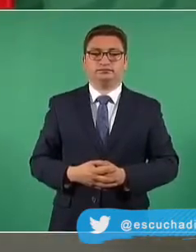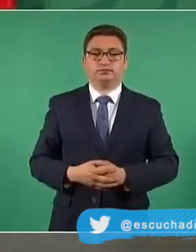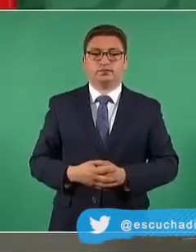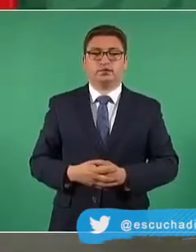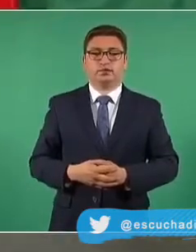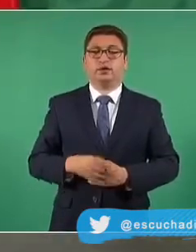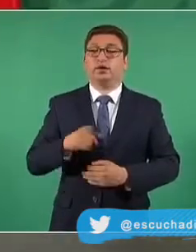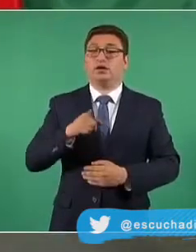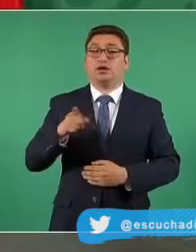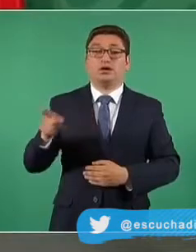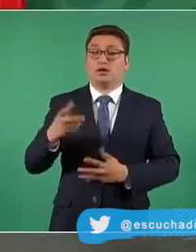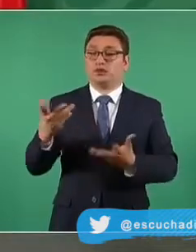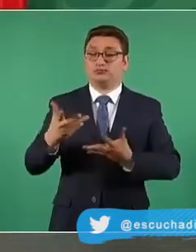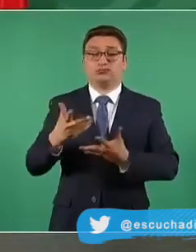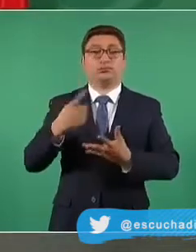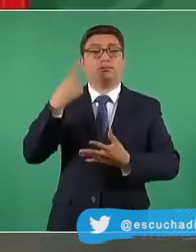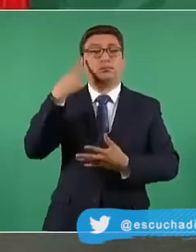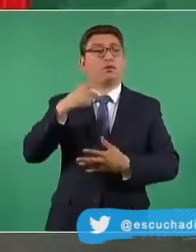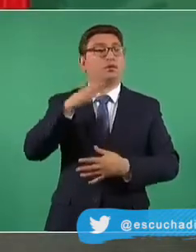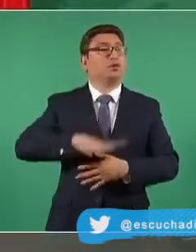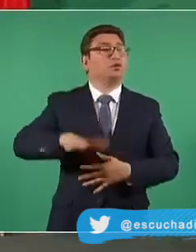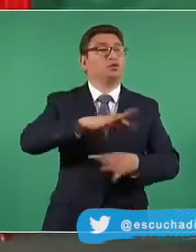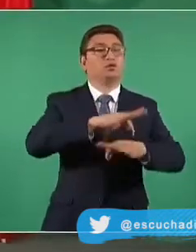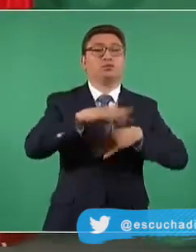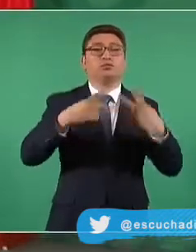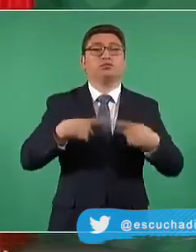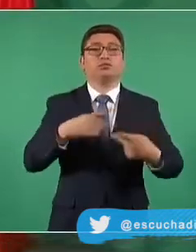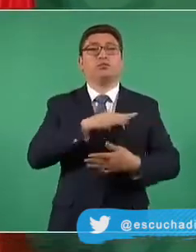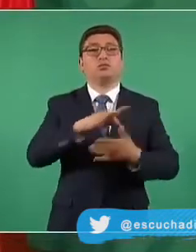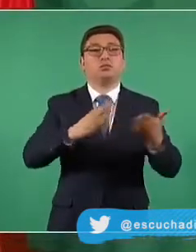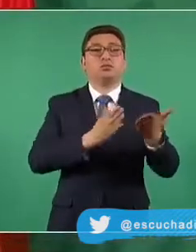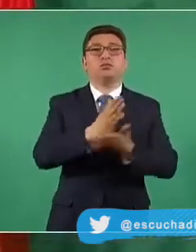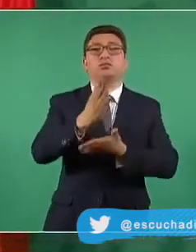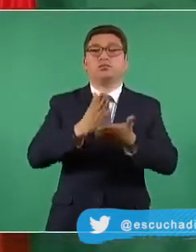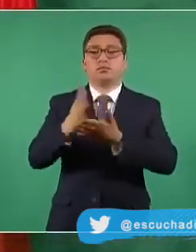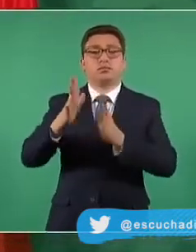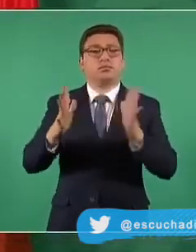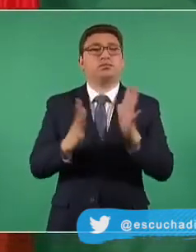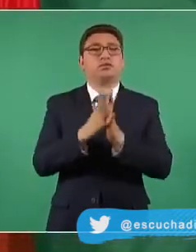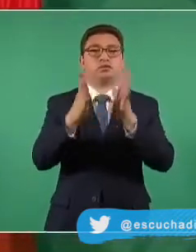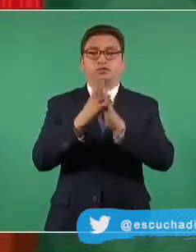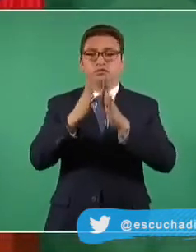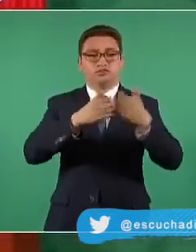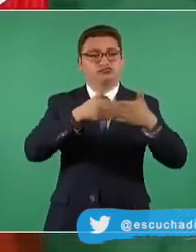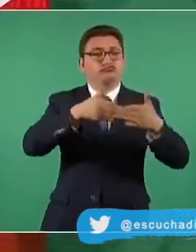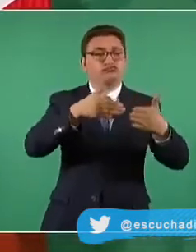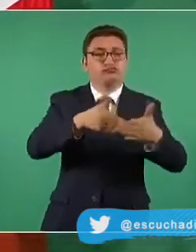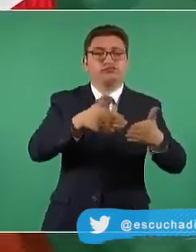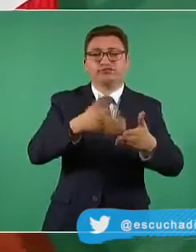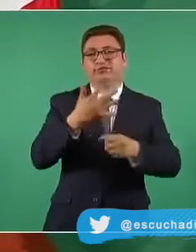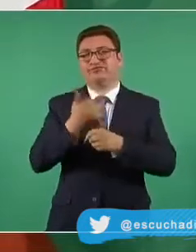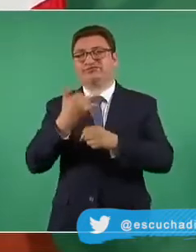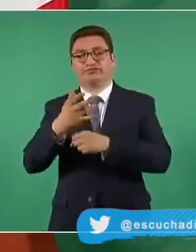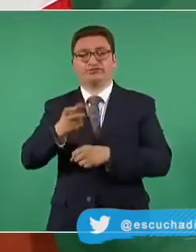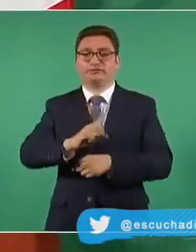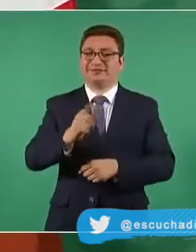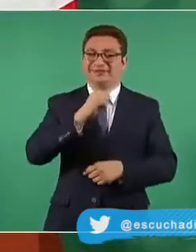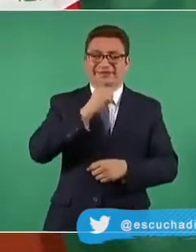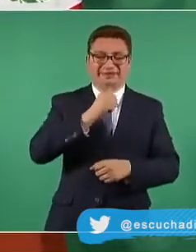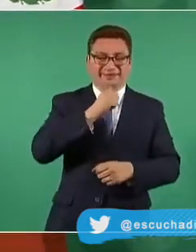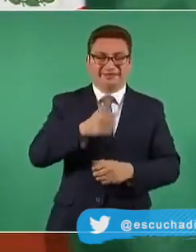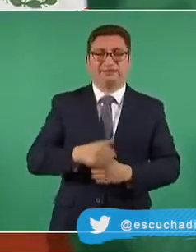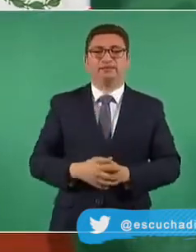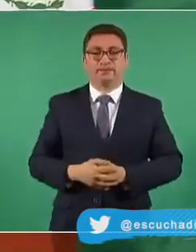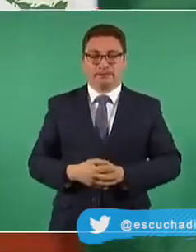una reforma electoral integral, en donde se modificará al INE y al TRIFE con el fin de que la población ejerza su libertad consolidando